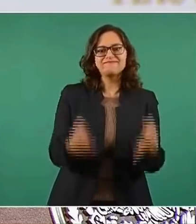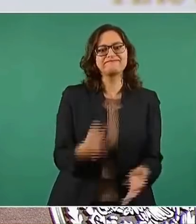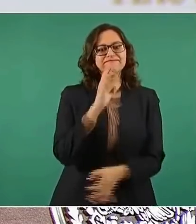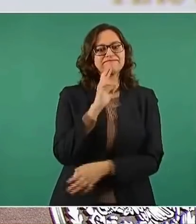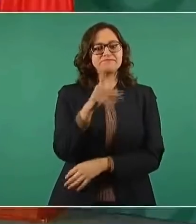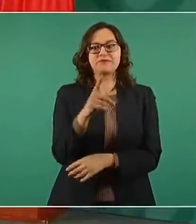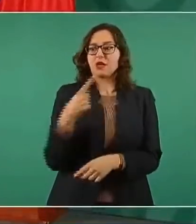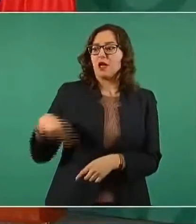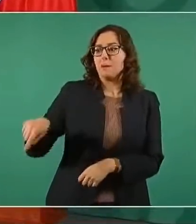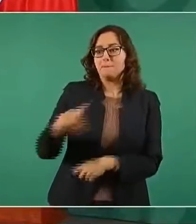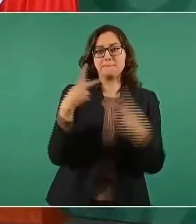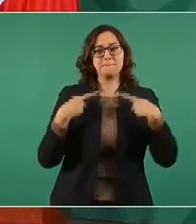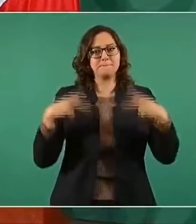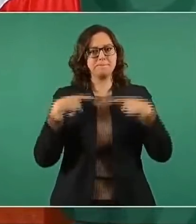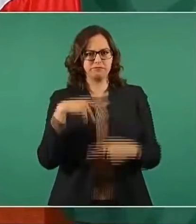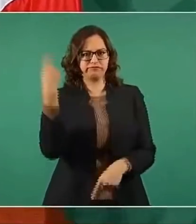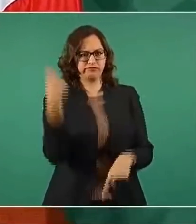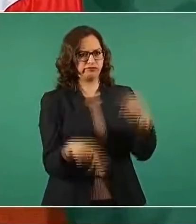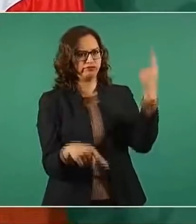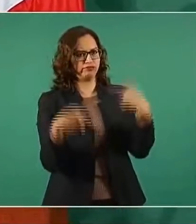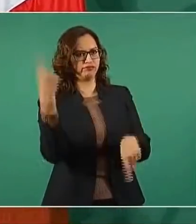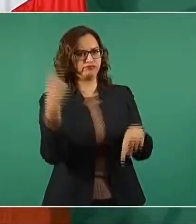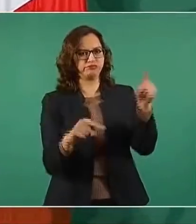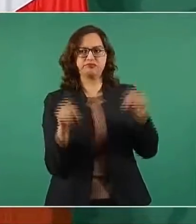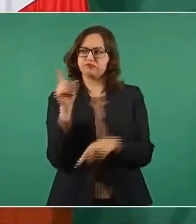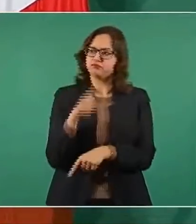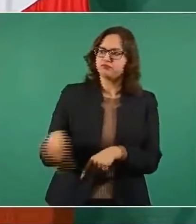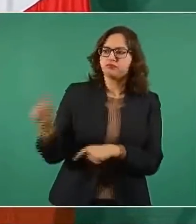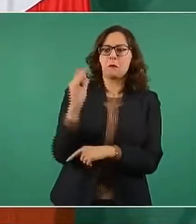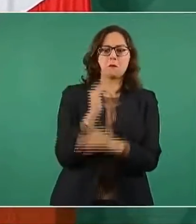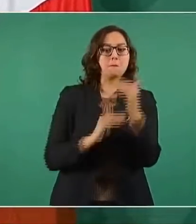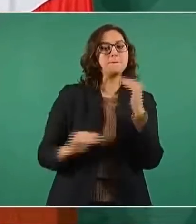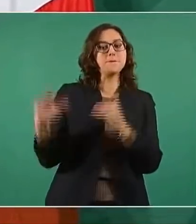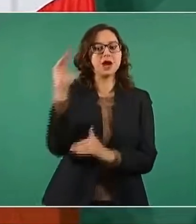que el pueblo sea soberano,